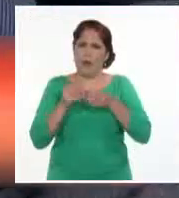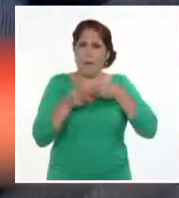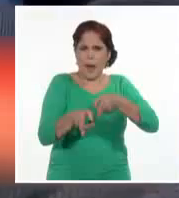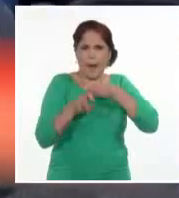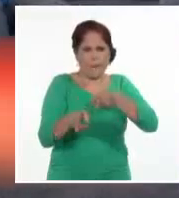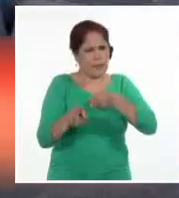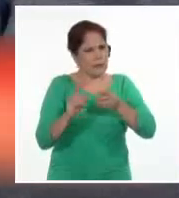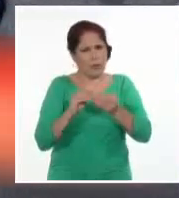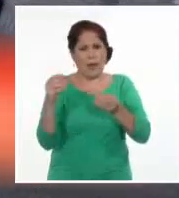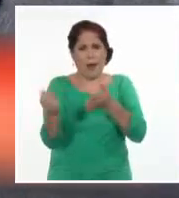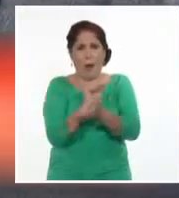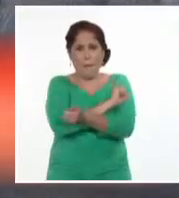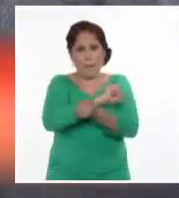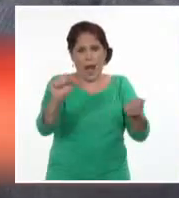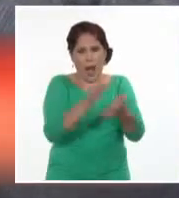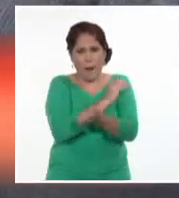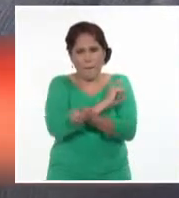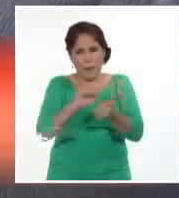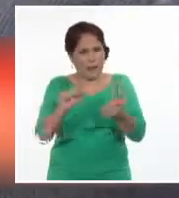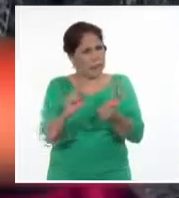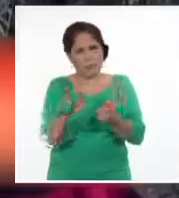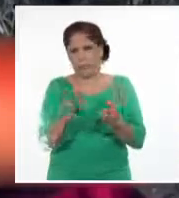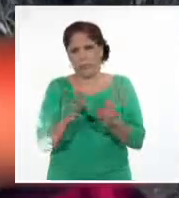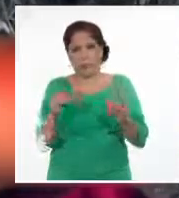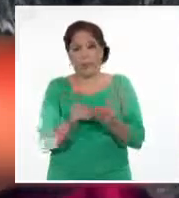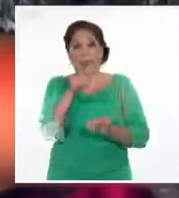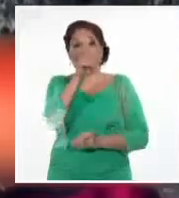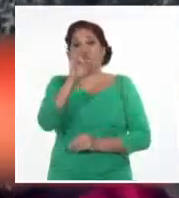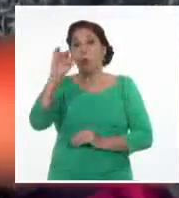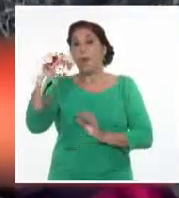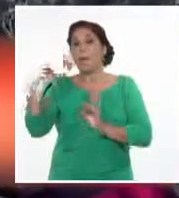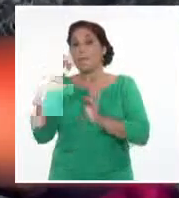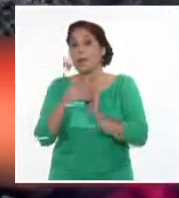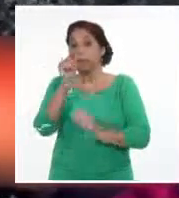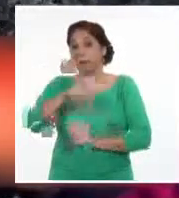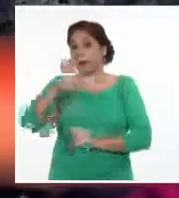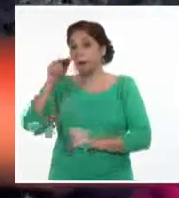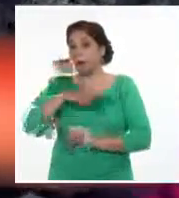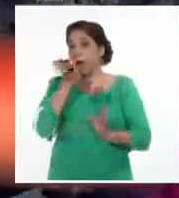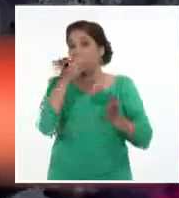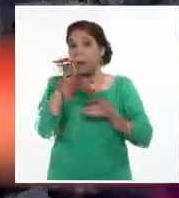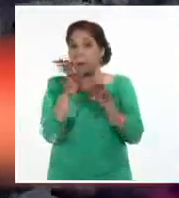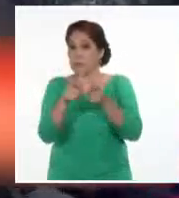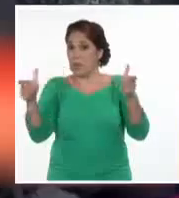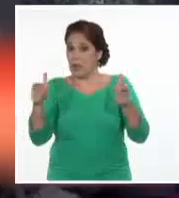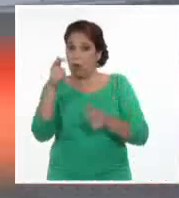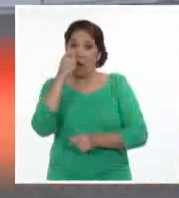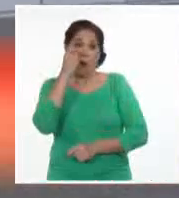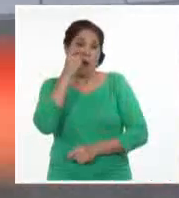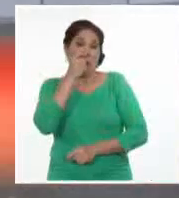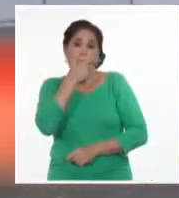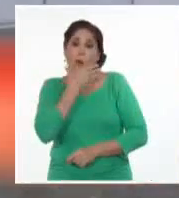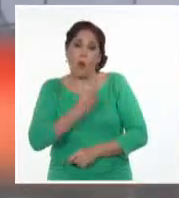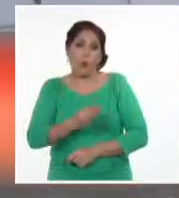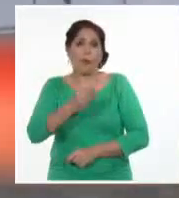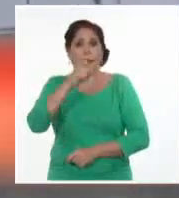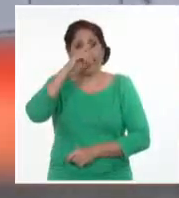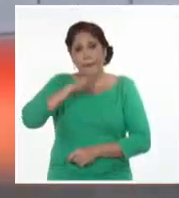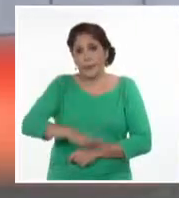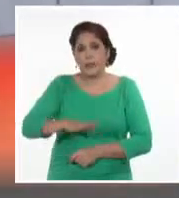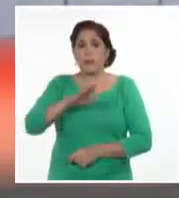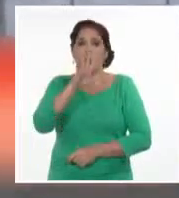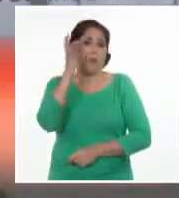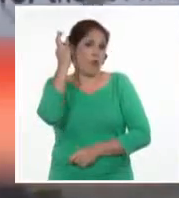enclave palestino dejaron hasta la fecha un saldo de 19.000 civiles muertos, en su mayoría niños y mujeres, mientras que más de 54.000